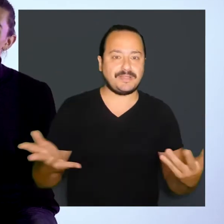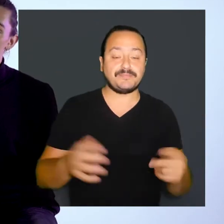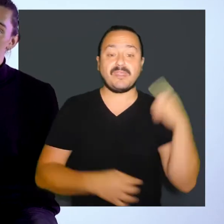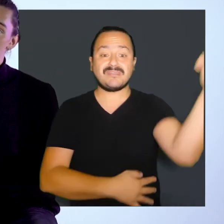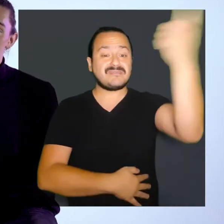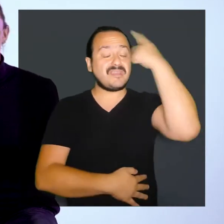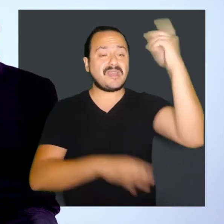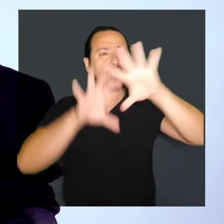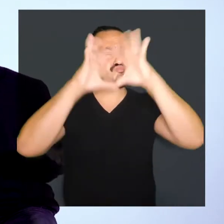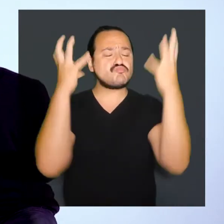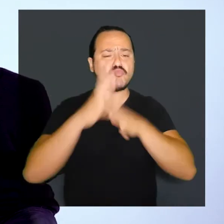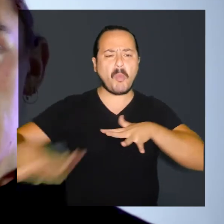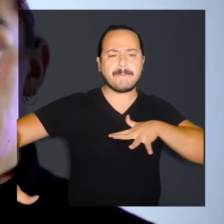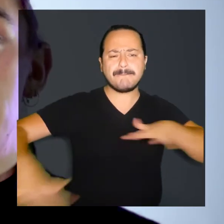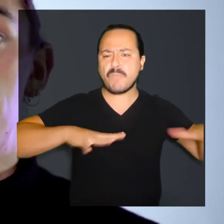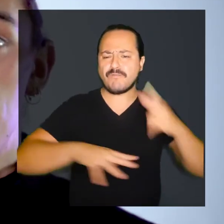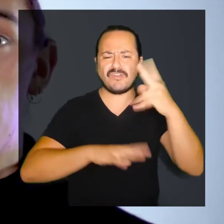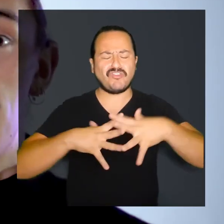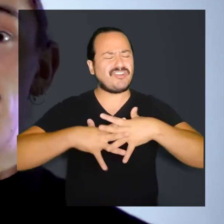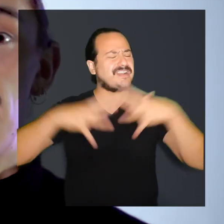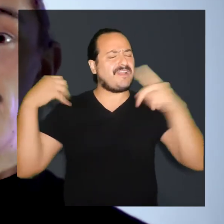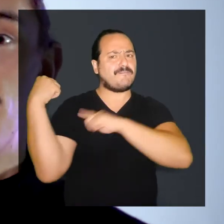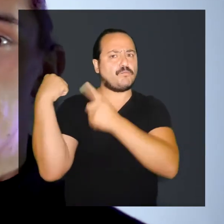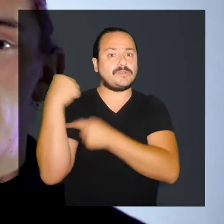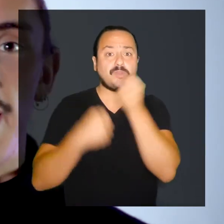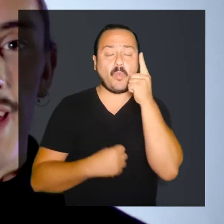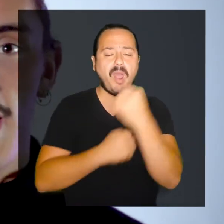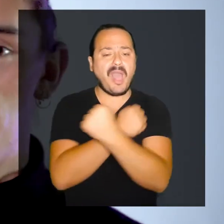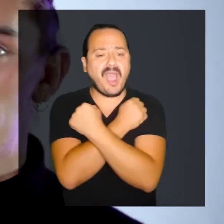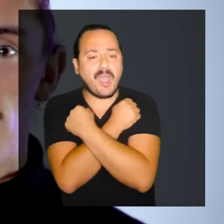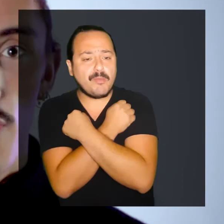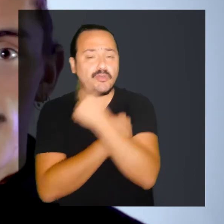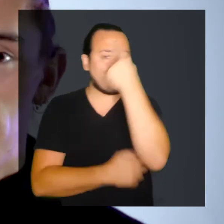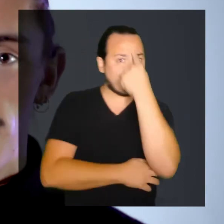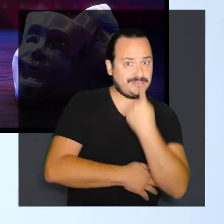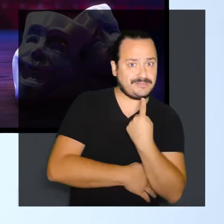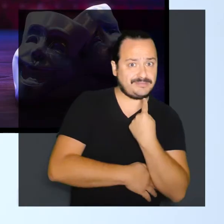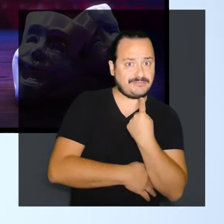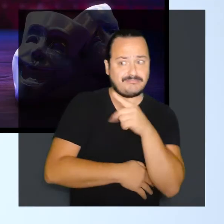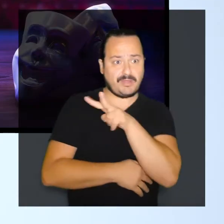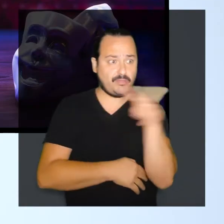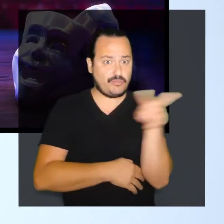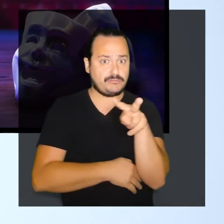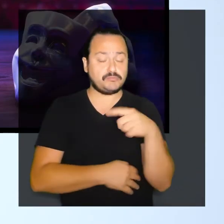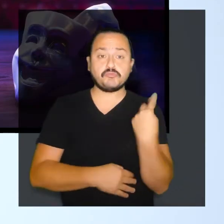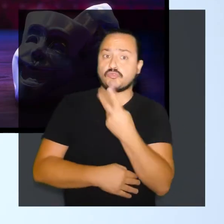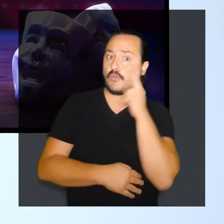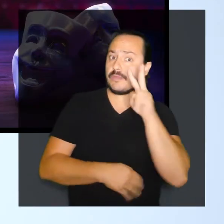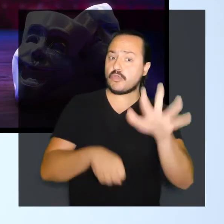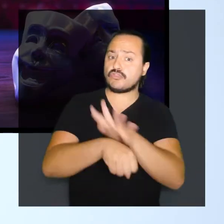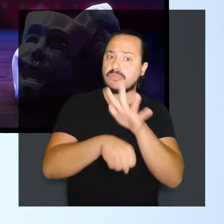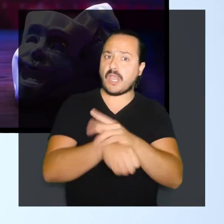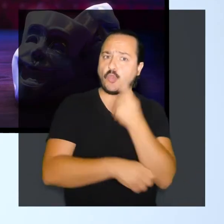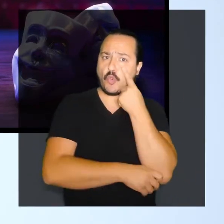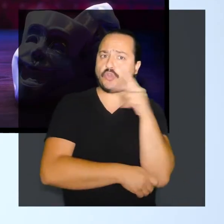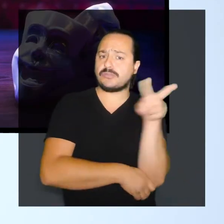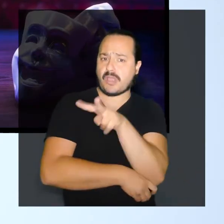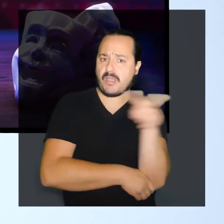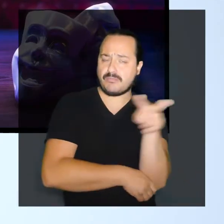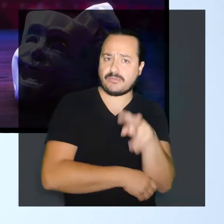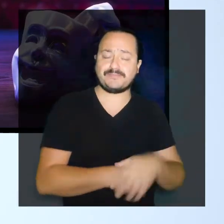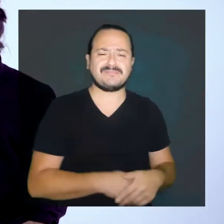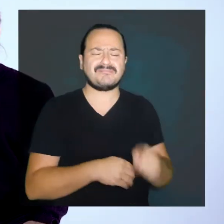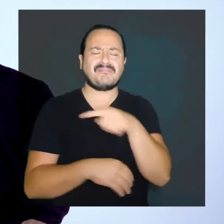el amor y la tristeza. Y ya vimos que el teatro no está ajeno a esta dualidad. La tragedia y la comedia son los dos géneros